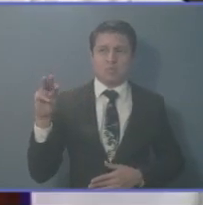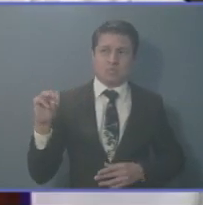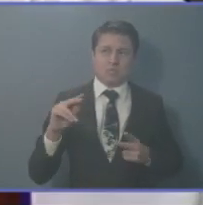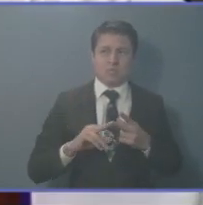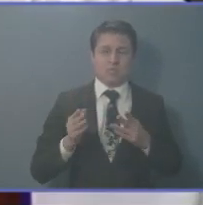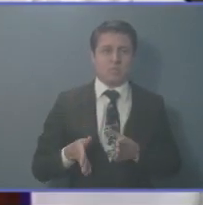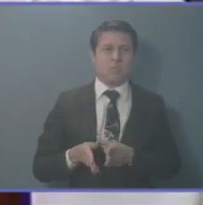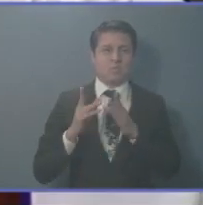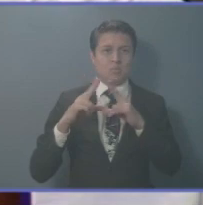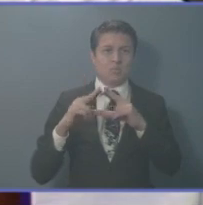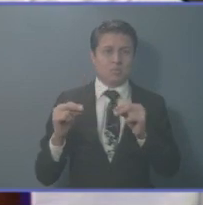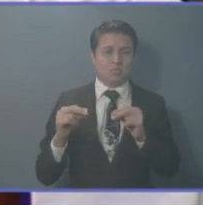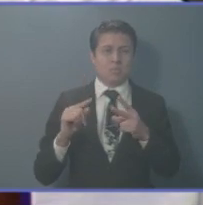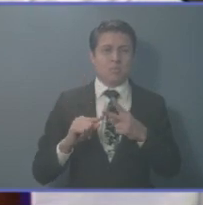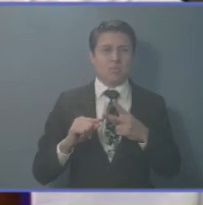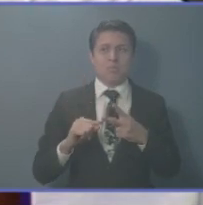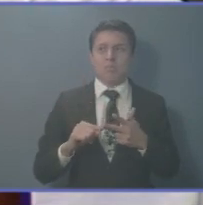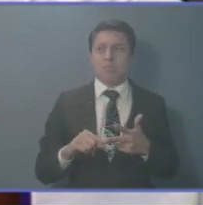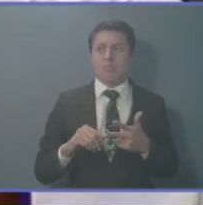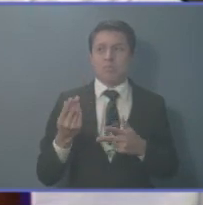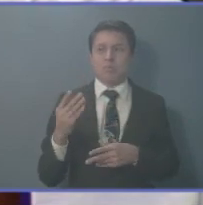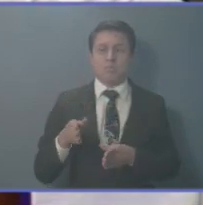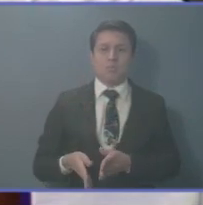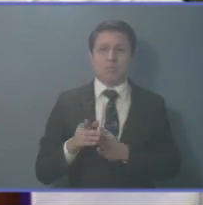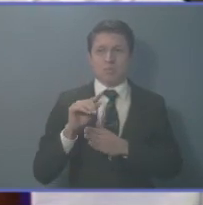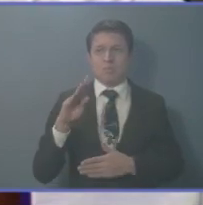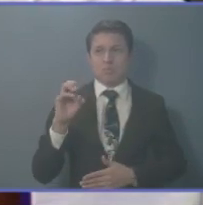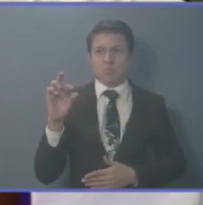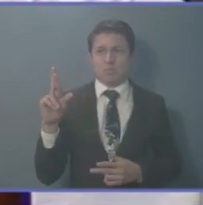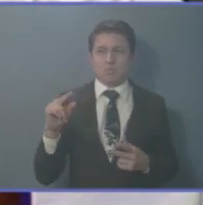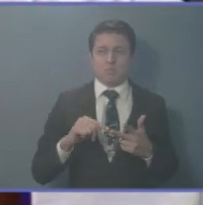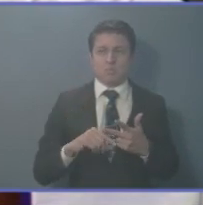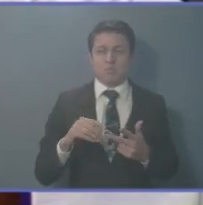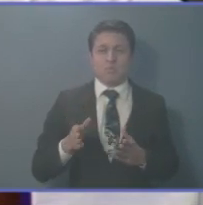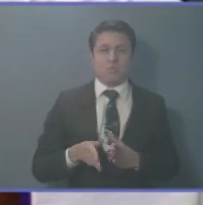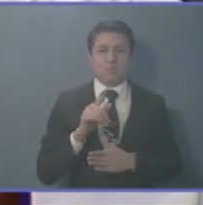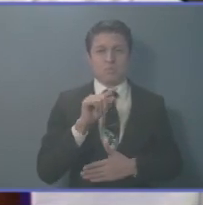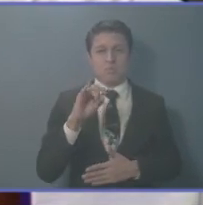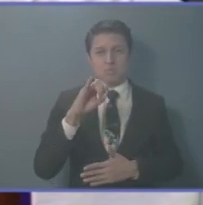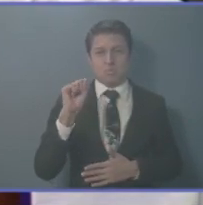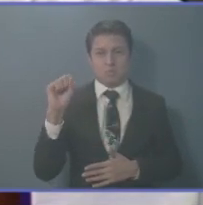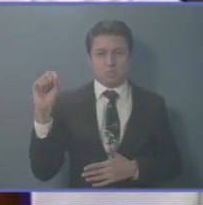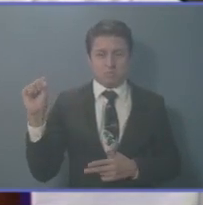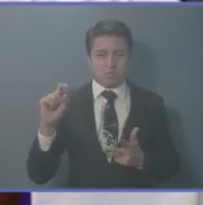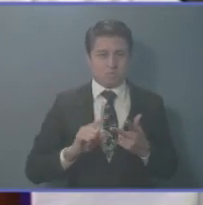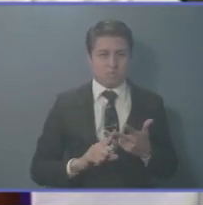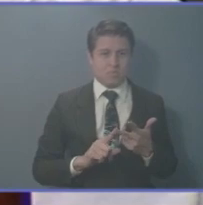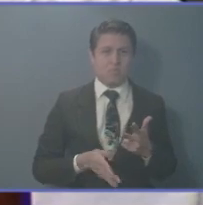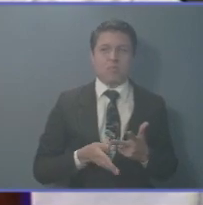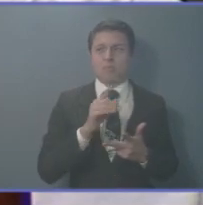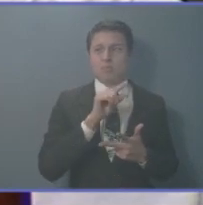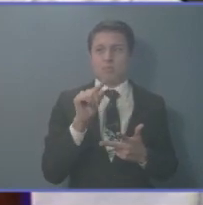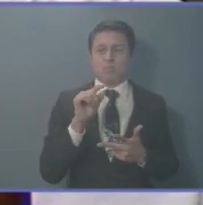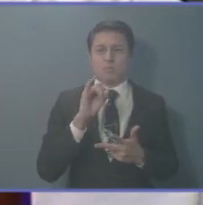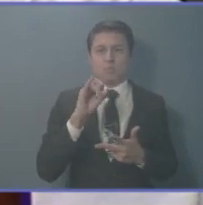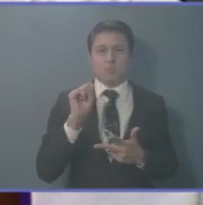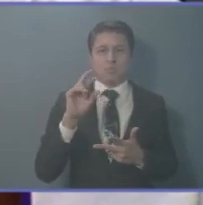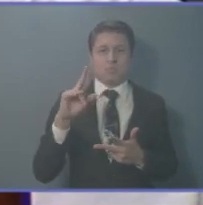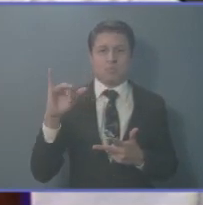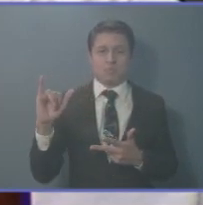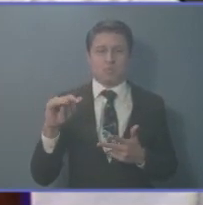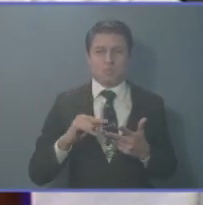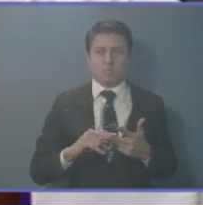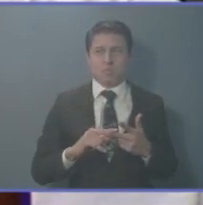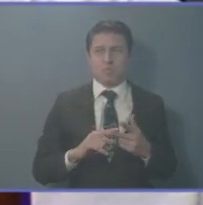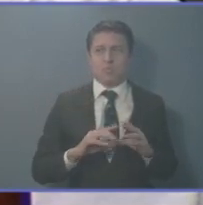Protección Civil, Prevención y Mitigación de Desastres, Banco Central de Reserva, Instituto Salvadoreño del Seguro Social, Instituto Salvadoreño de Rehabilitación Integral,